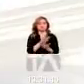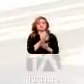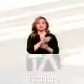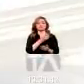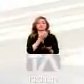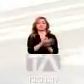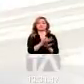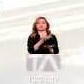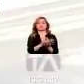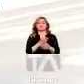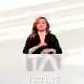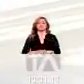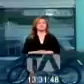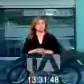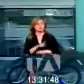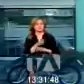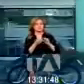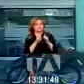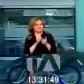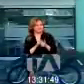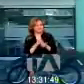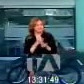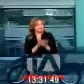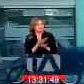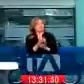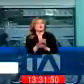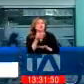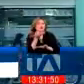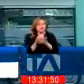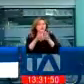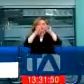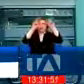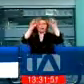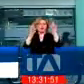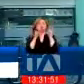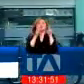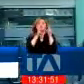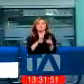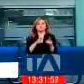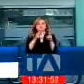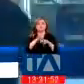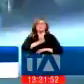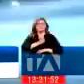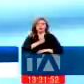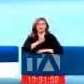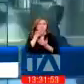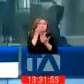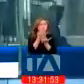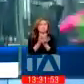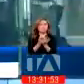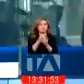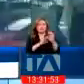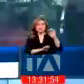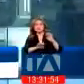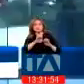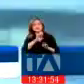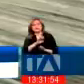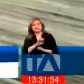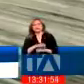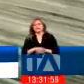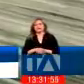estas facturas. El problema es que compró facturas emitidas por empresas del mismo dueño. Facturas que fueron calificadas